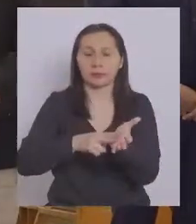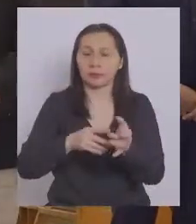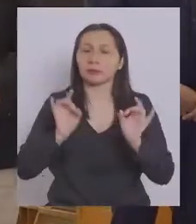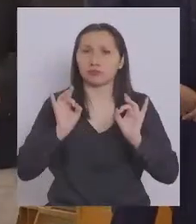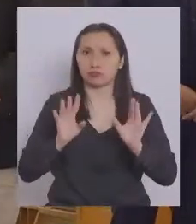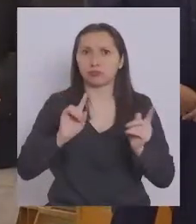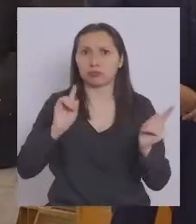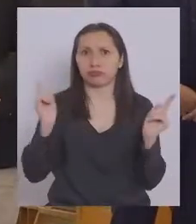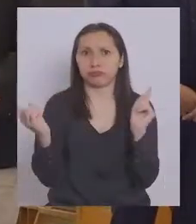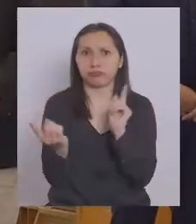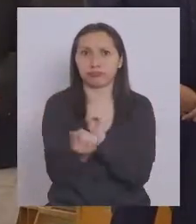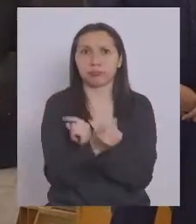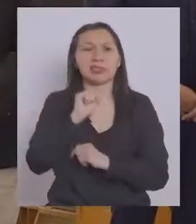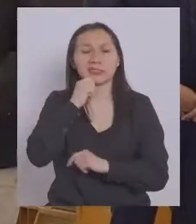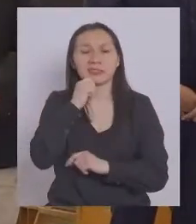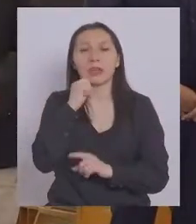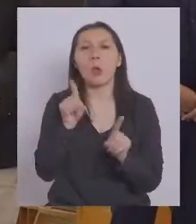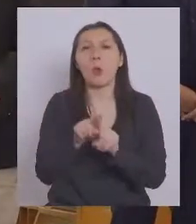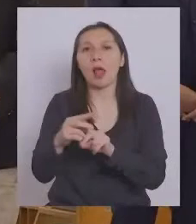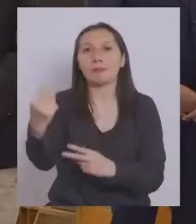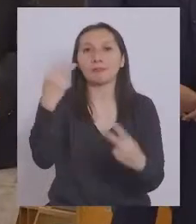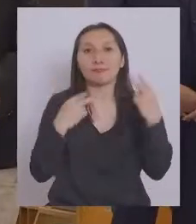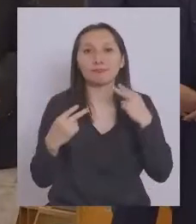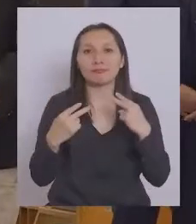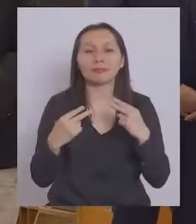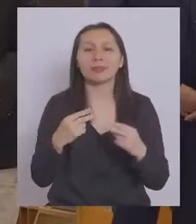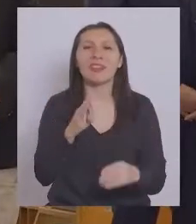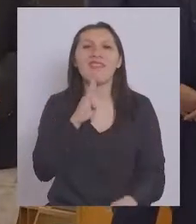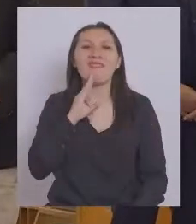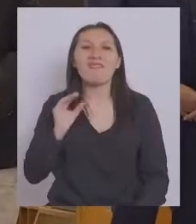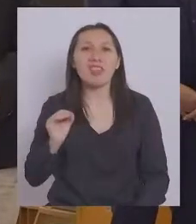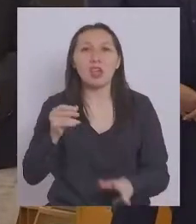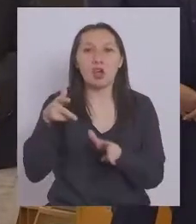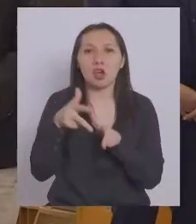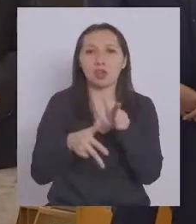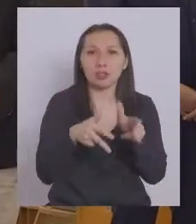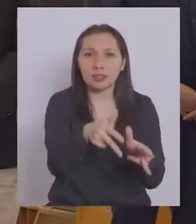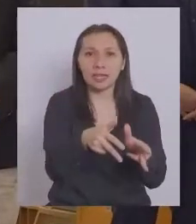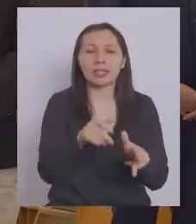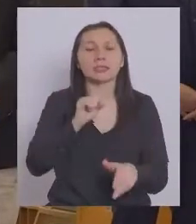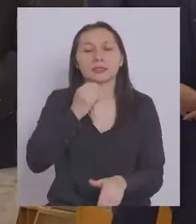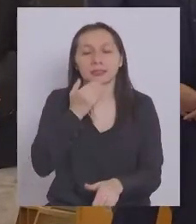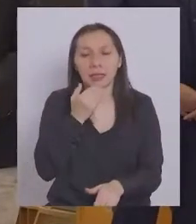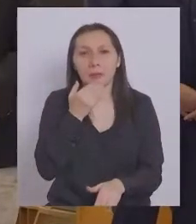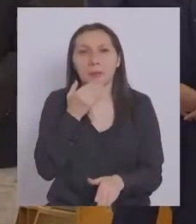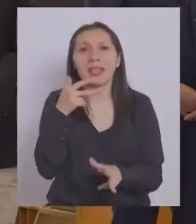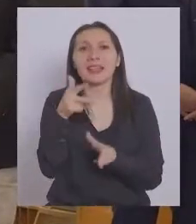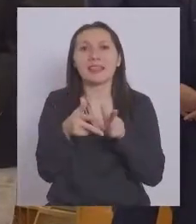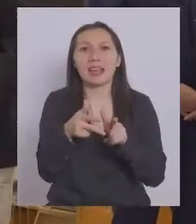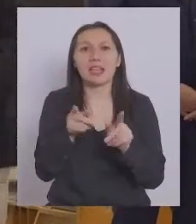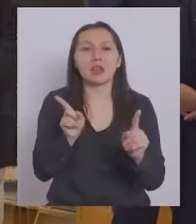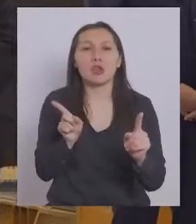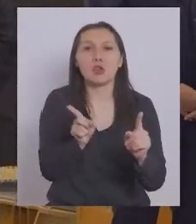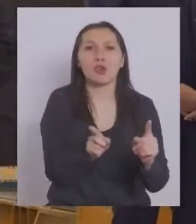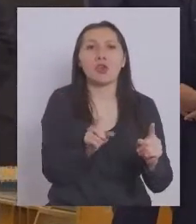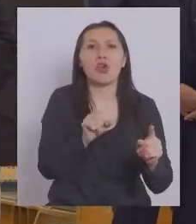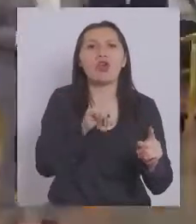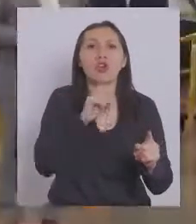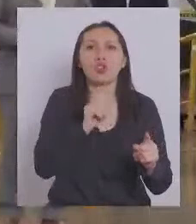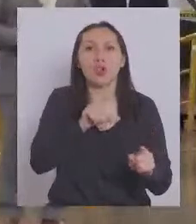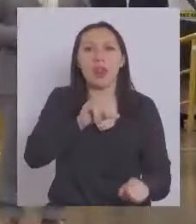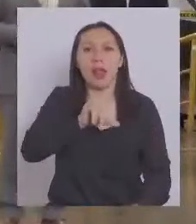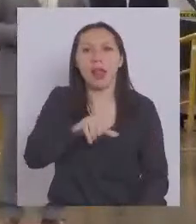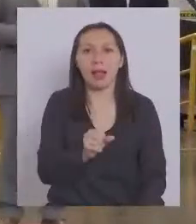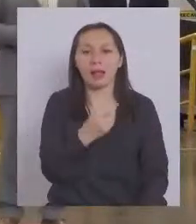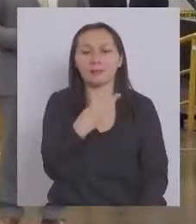radical en lo que va a ser la cara tanto del Biotren como del tren corto Laja en la región